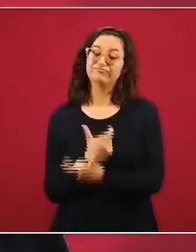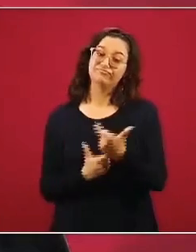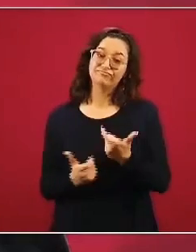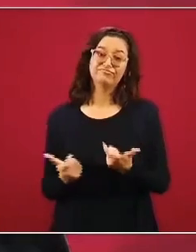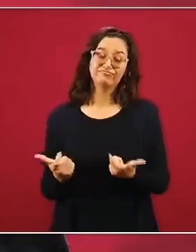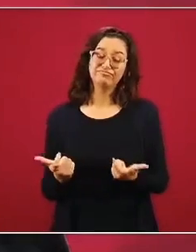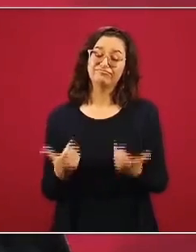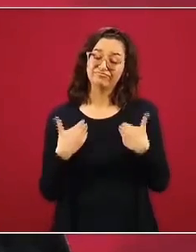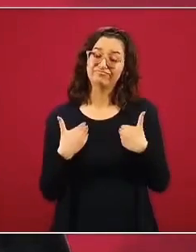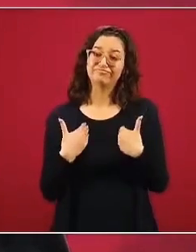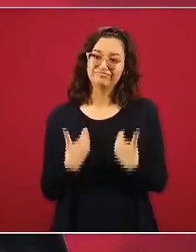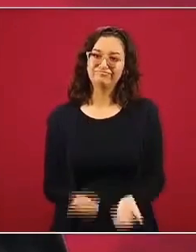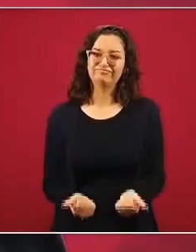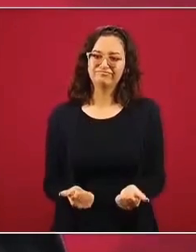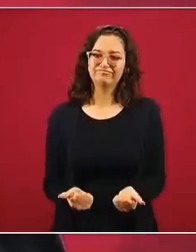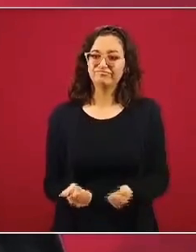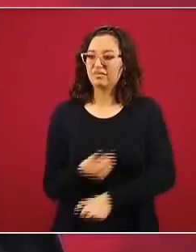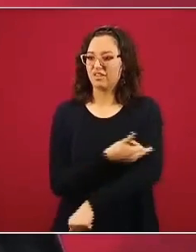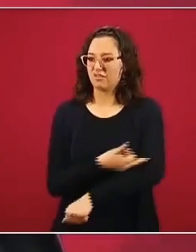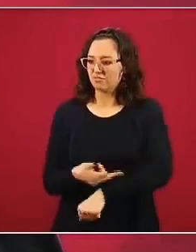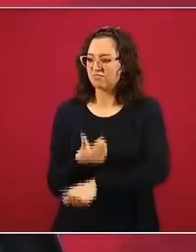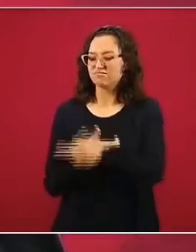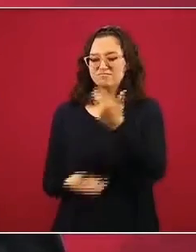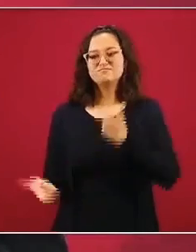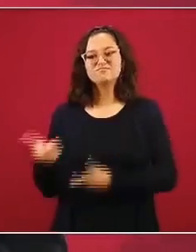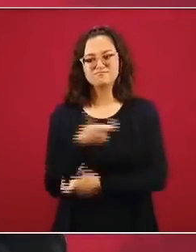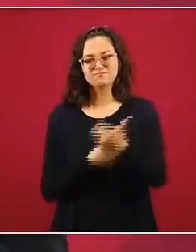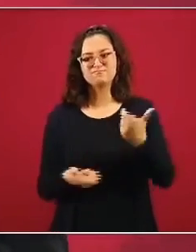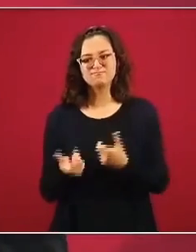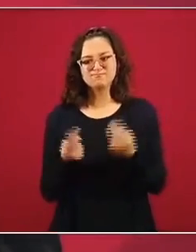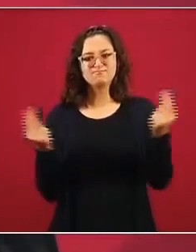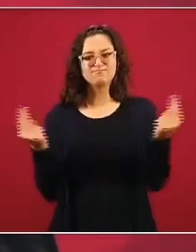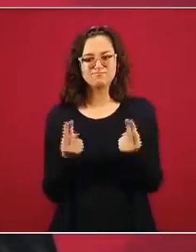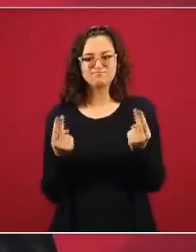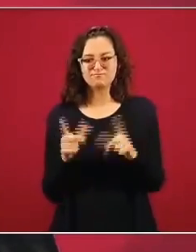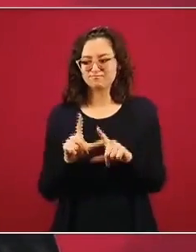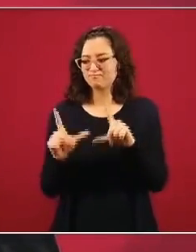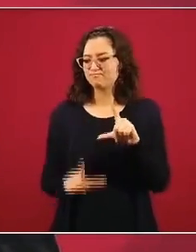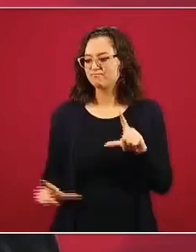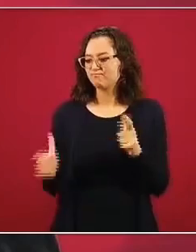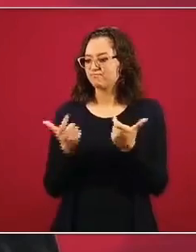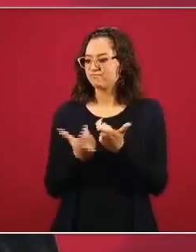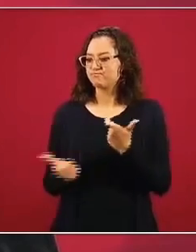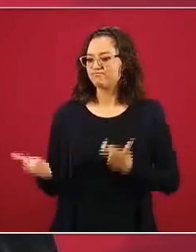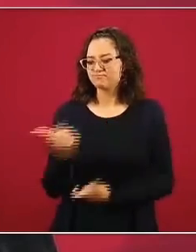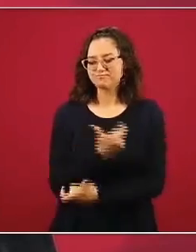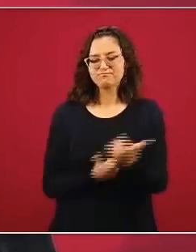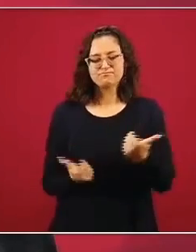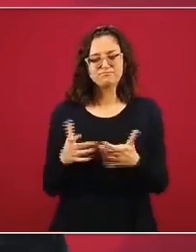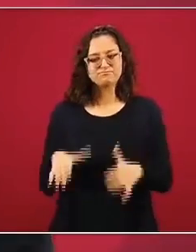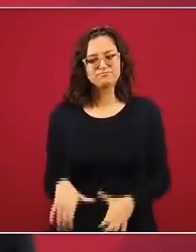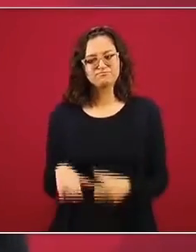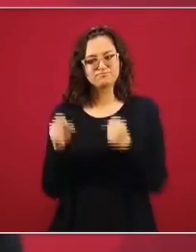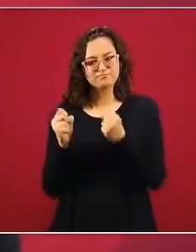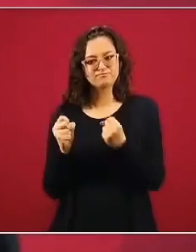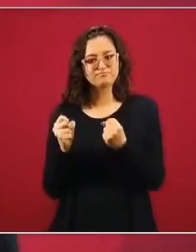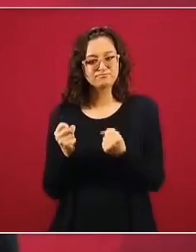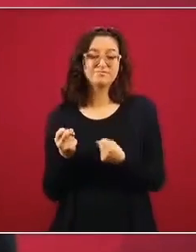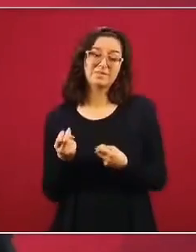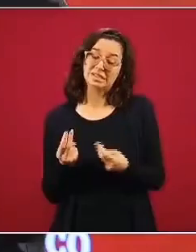popular, la economía familiar, la economía nacional. O